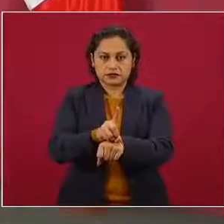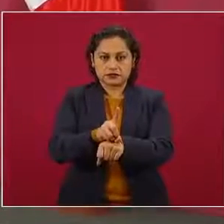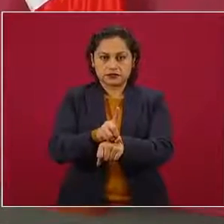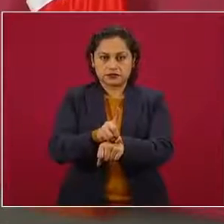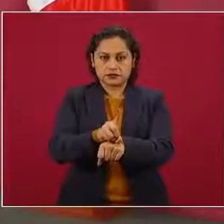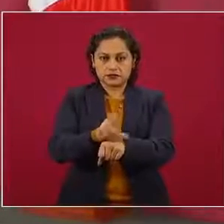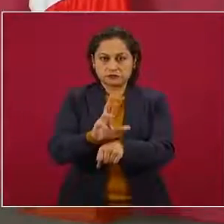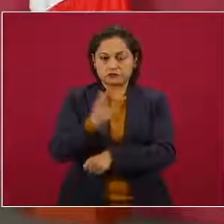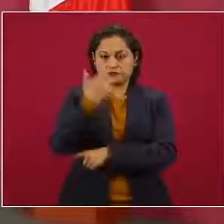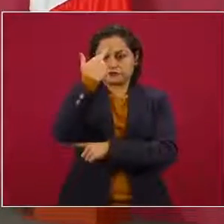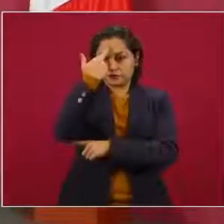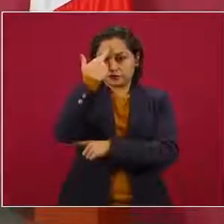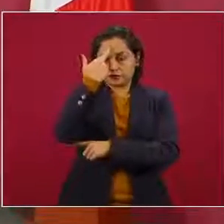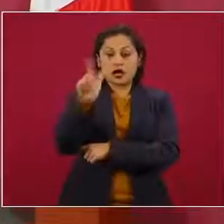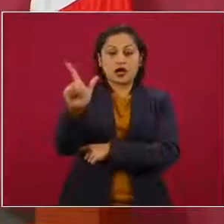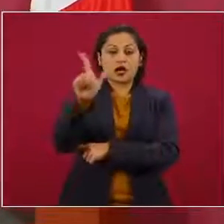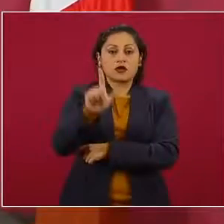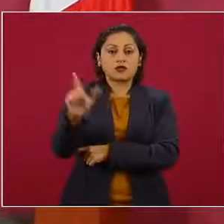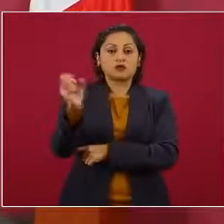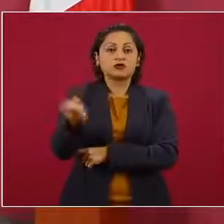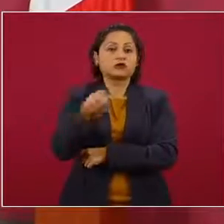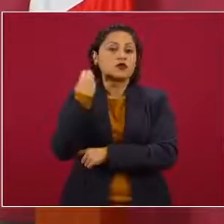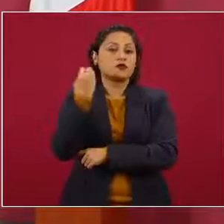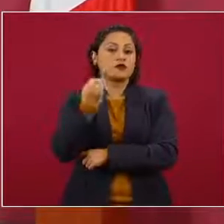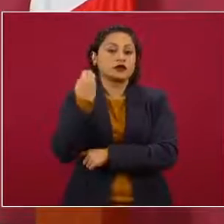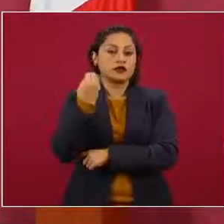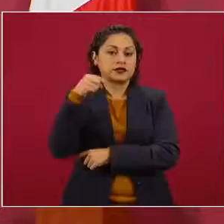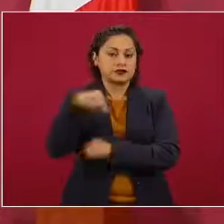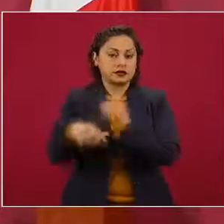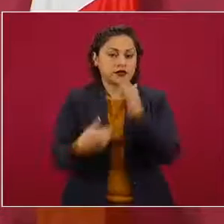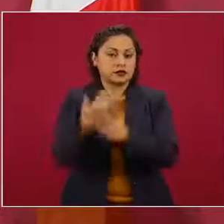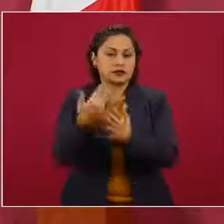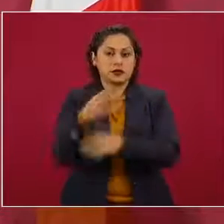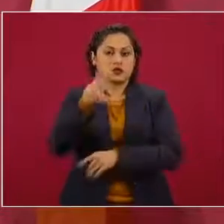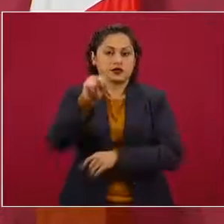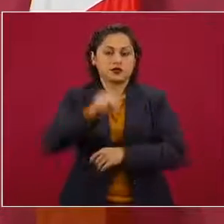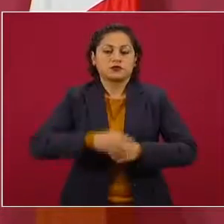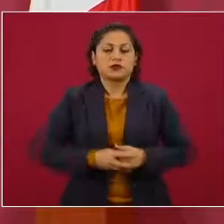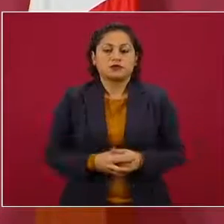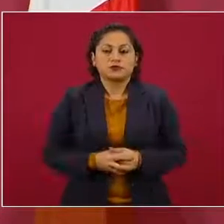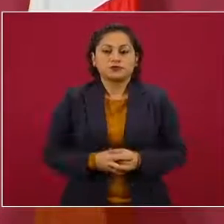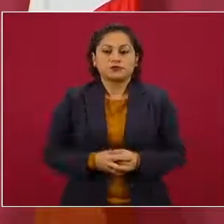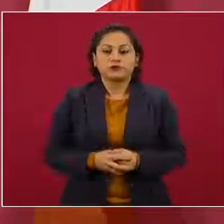No vamos a tener conferencia el lunes, vamos a estar mañana